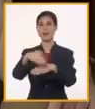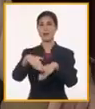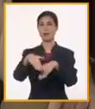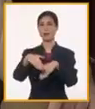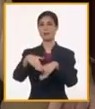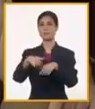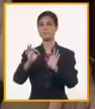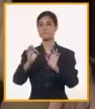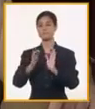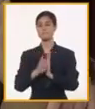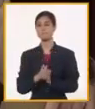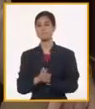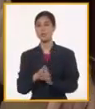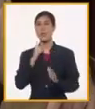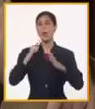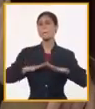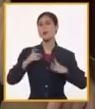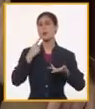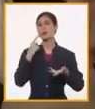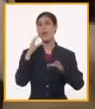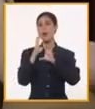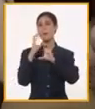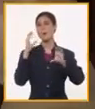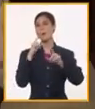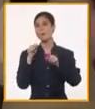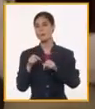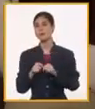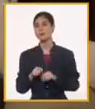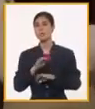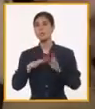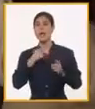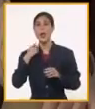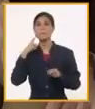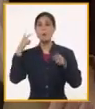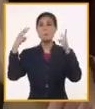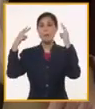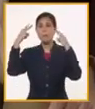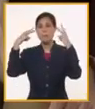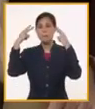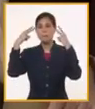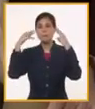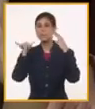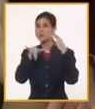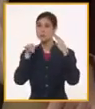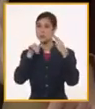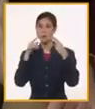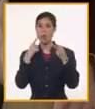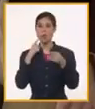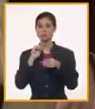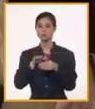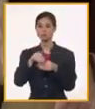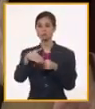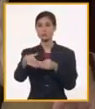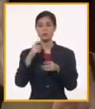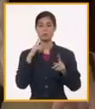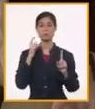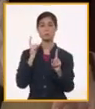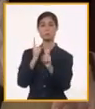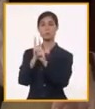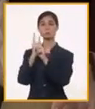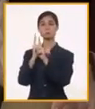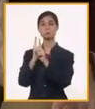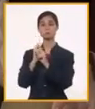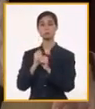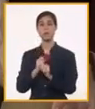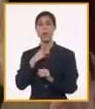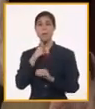El barbero, había una barbería enfrente, cruzando la calle. También cuando llego de la revolución, cuando